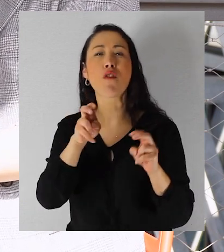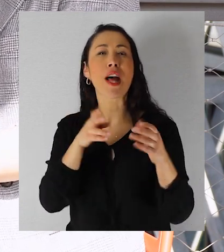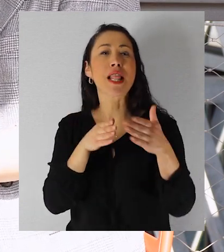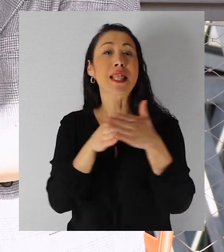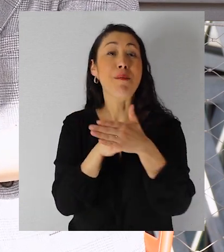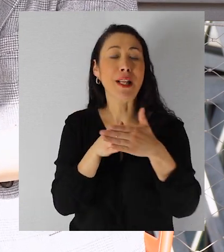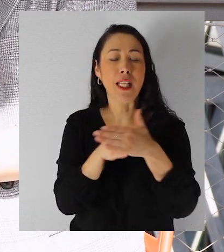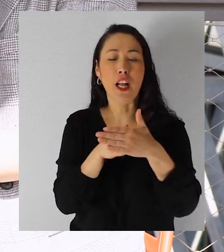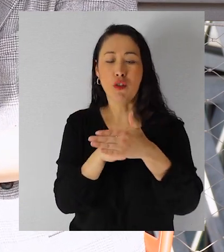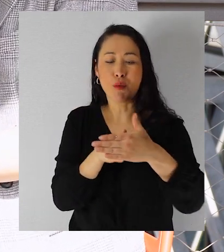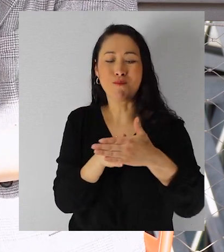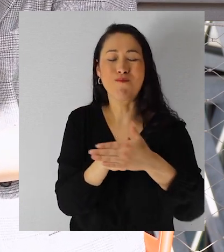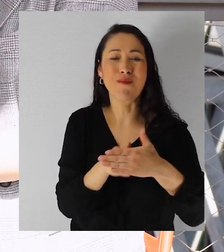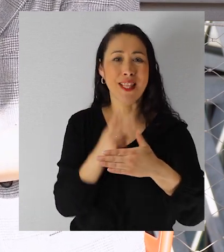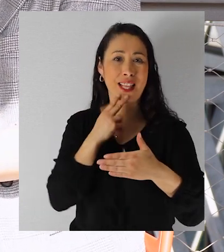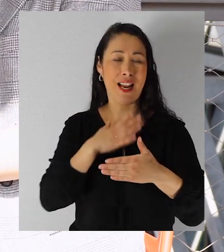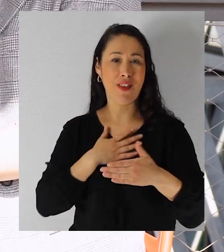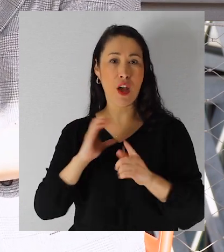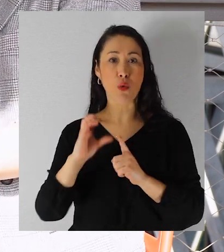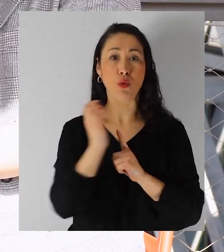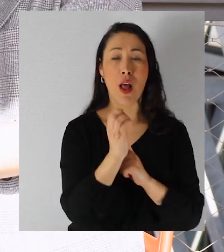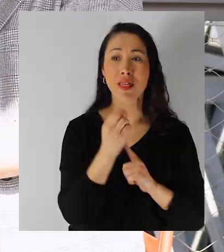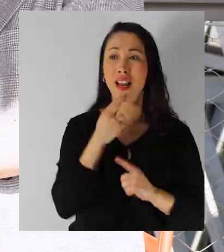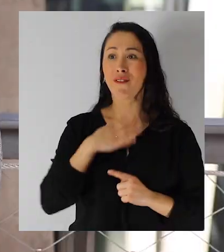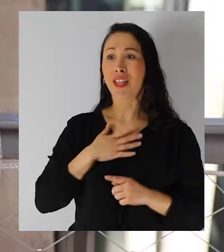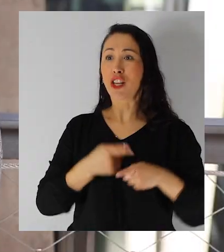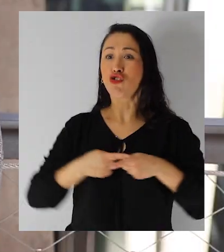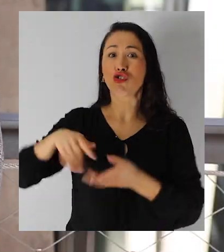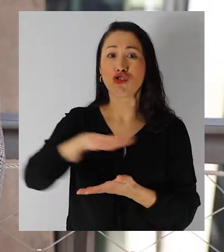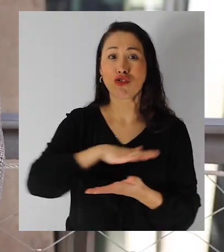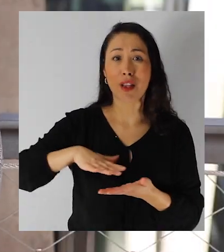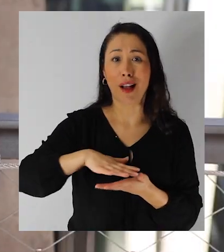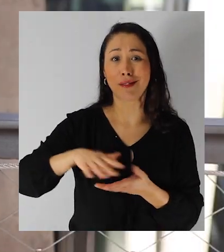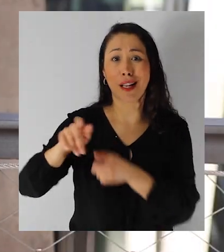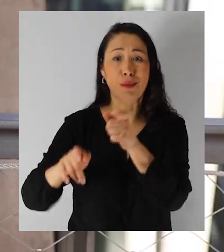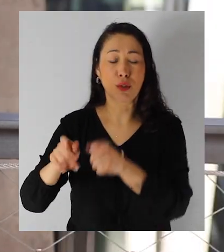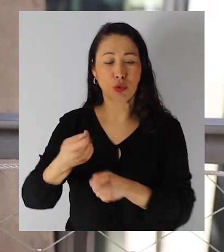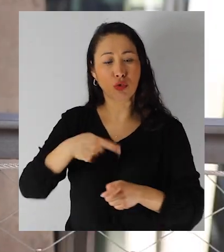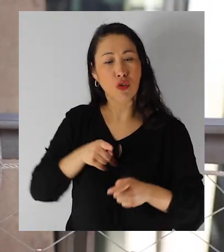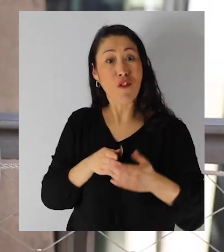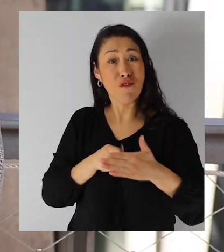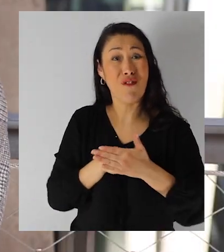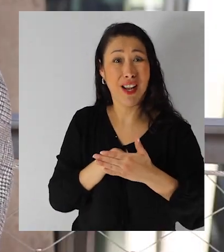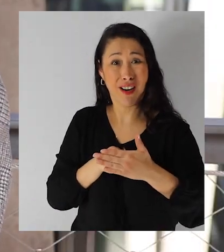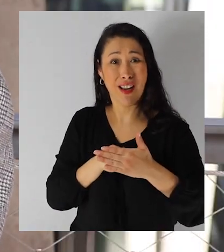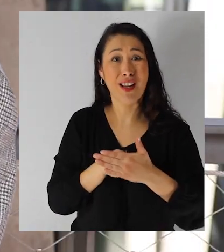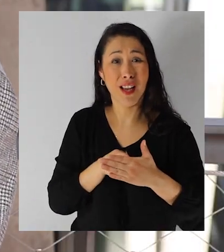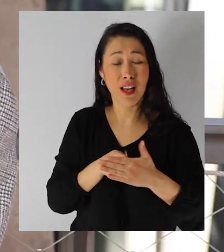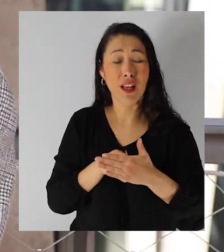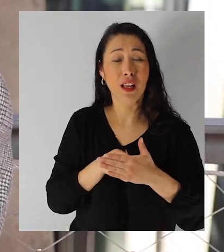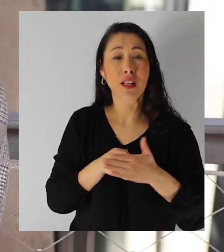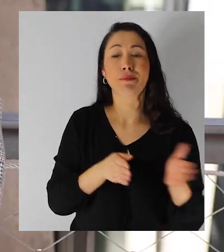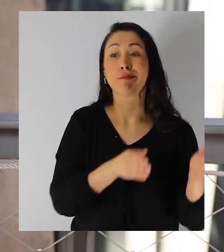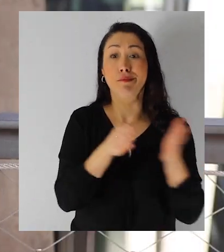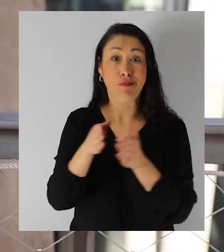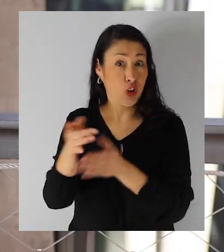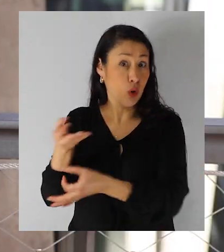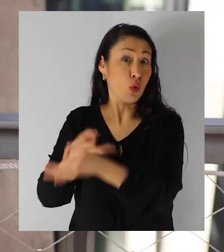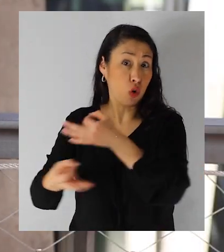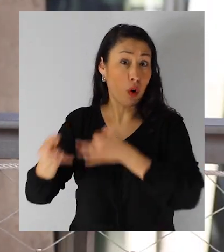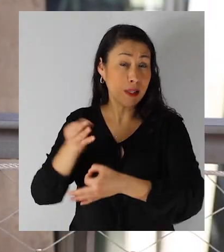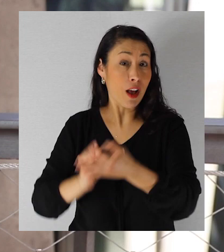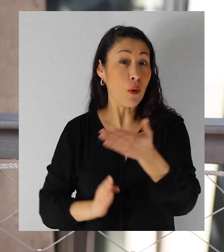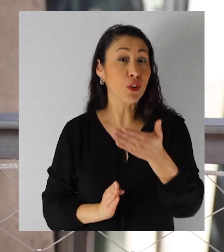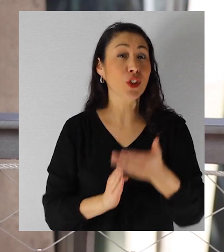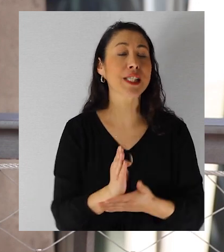limitación de la vida cultural y social de las personas. Entonces, cuando nosotros hablamos de barrera y llevándonos a lo que tú comentaste